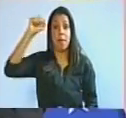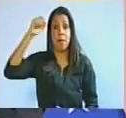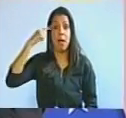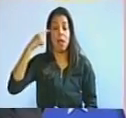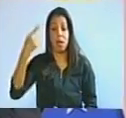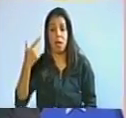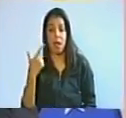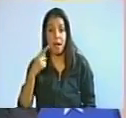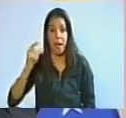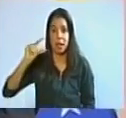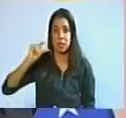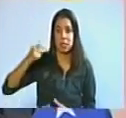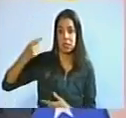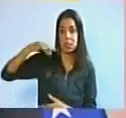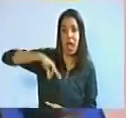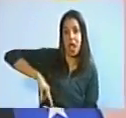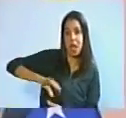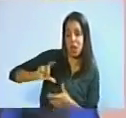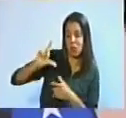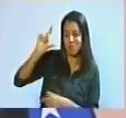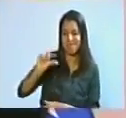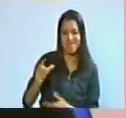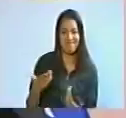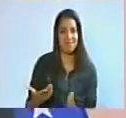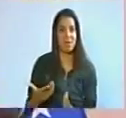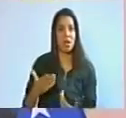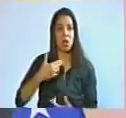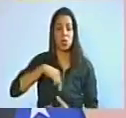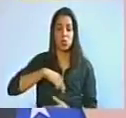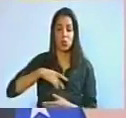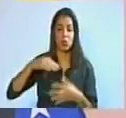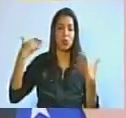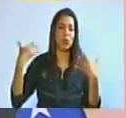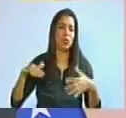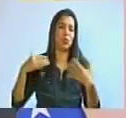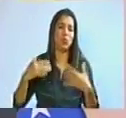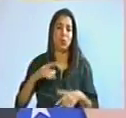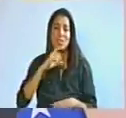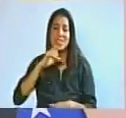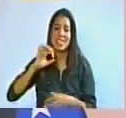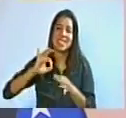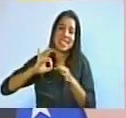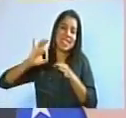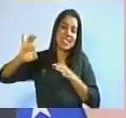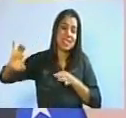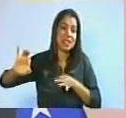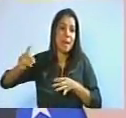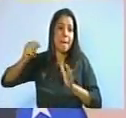salarios. Estuviésemos muchísimo más lejos de los precios.